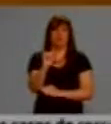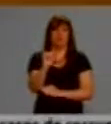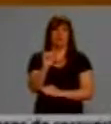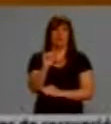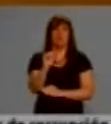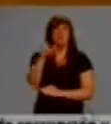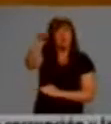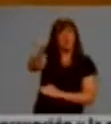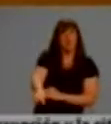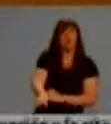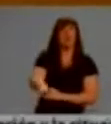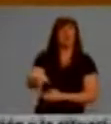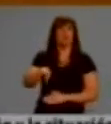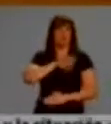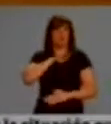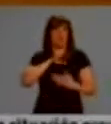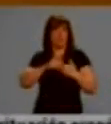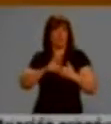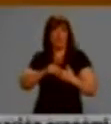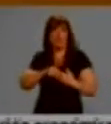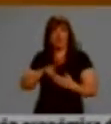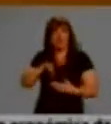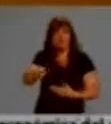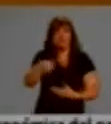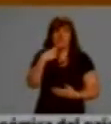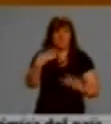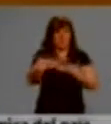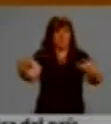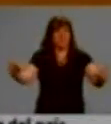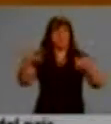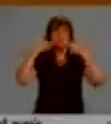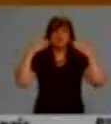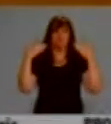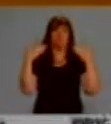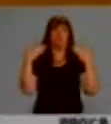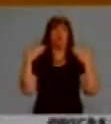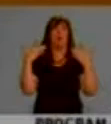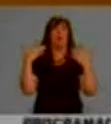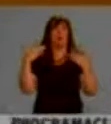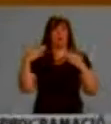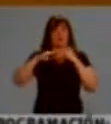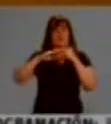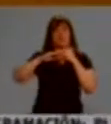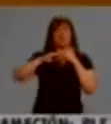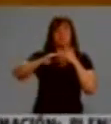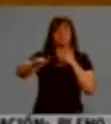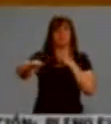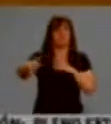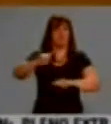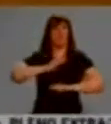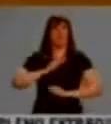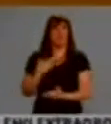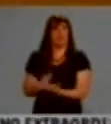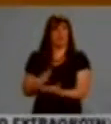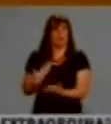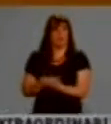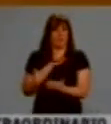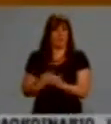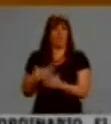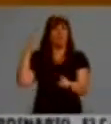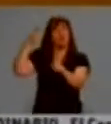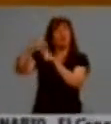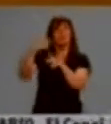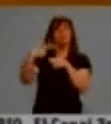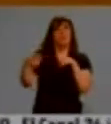¿Acaso no era usted el que sostenía, y cito textualmente, la estabilidad es una garantía para que nuestra